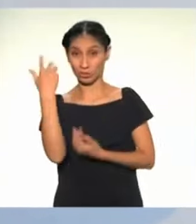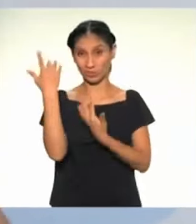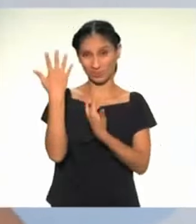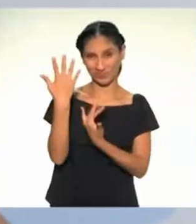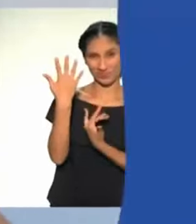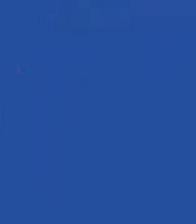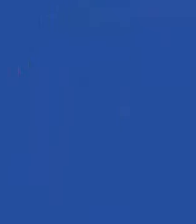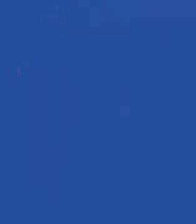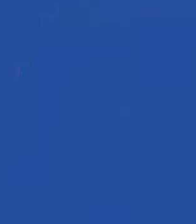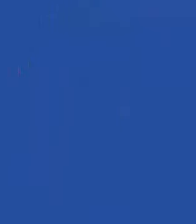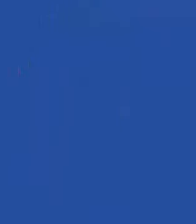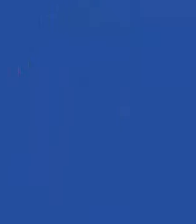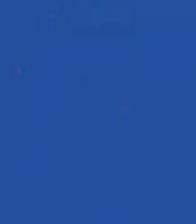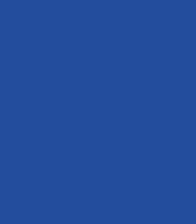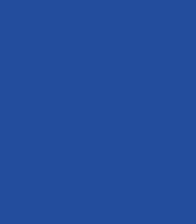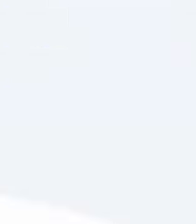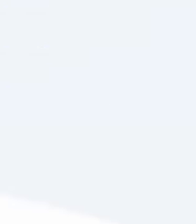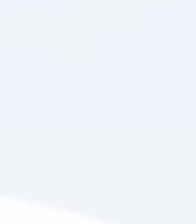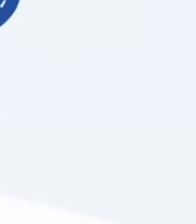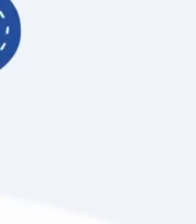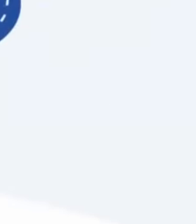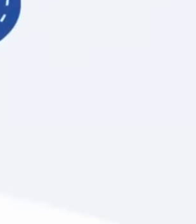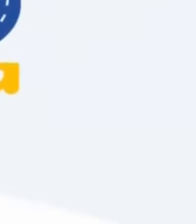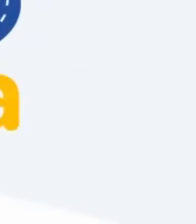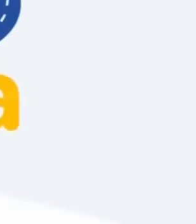Aprendo en Casa.